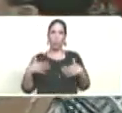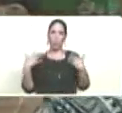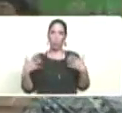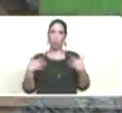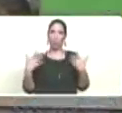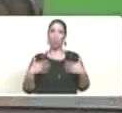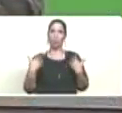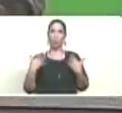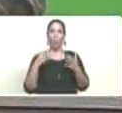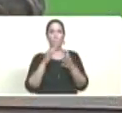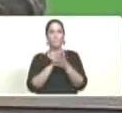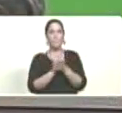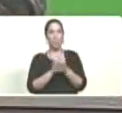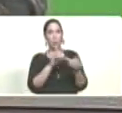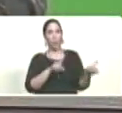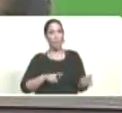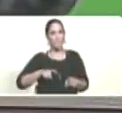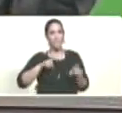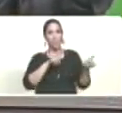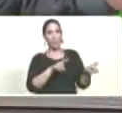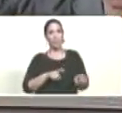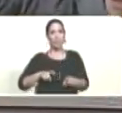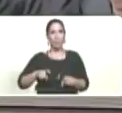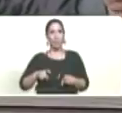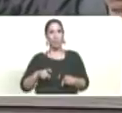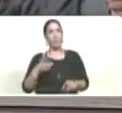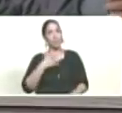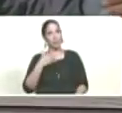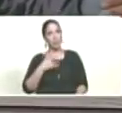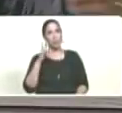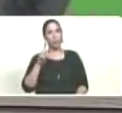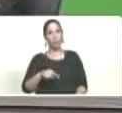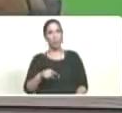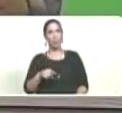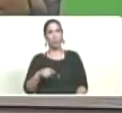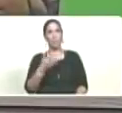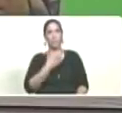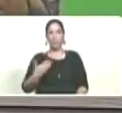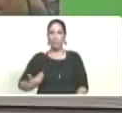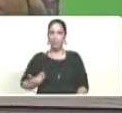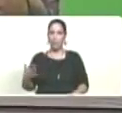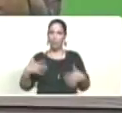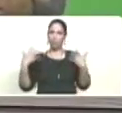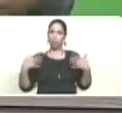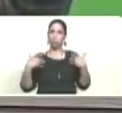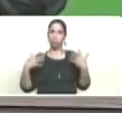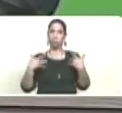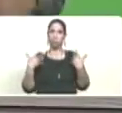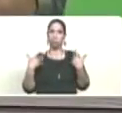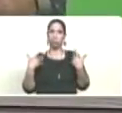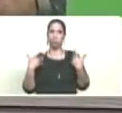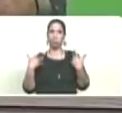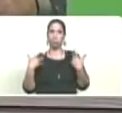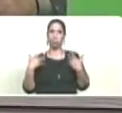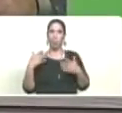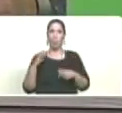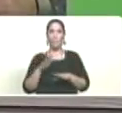los compañeros campesinos y compañeras campesinas, pero también me siento contento con usted, por usted, presidente. Porque usted se